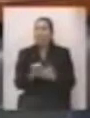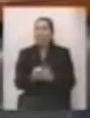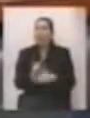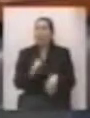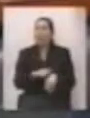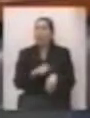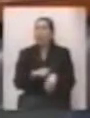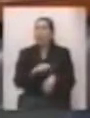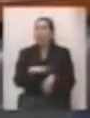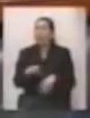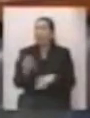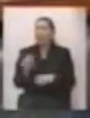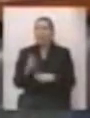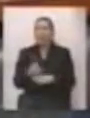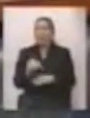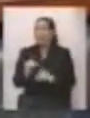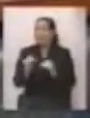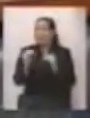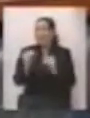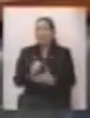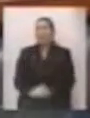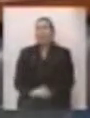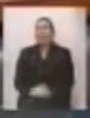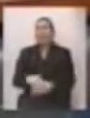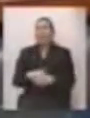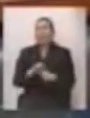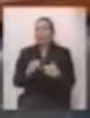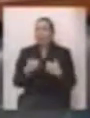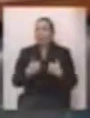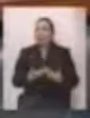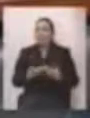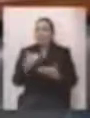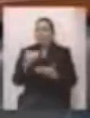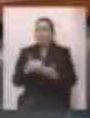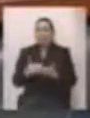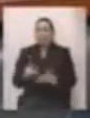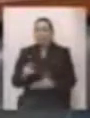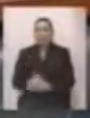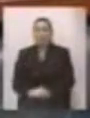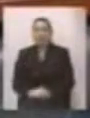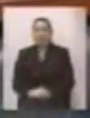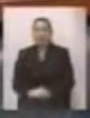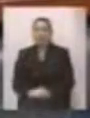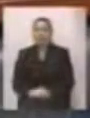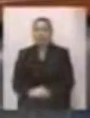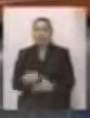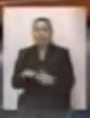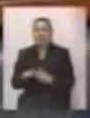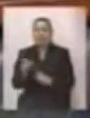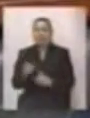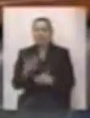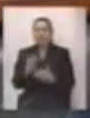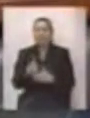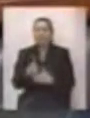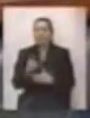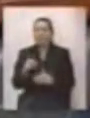los horarios de los niños donde no entren los adultos. La administración del local debe llevar un registro único de usuarios, un cuaderno, que incluya a la persona que ha